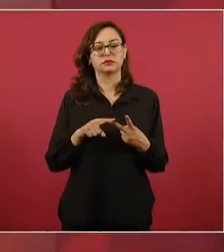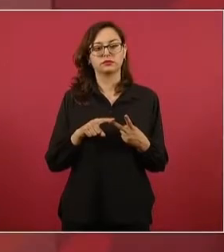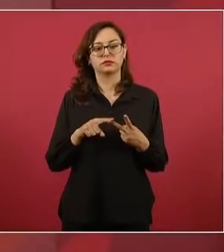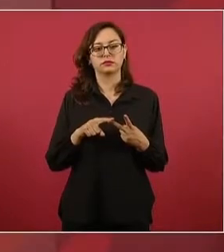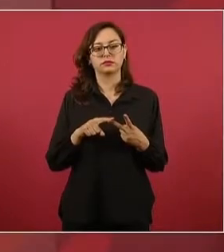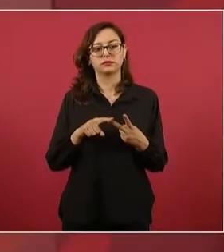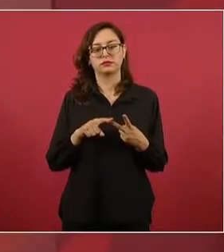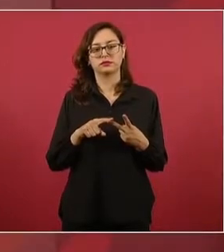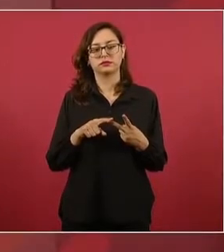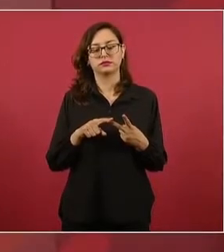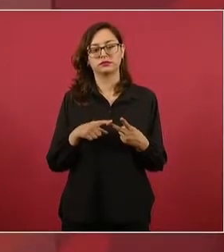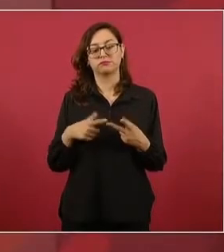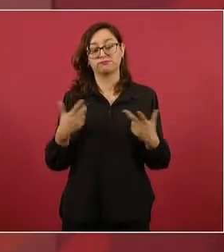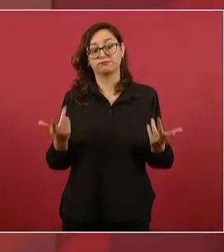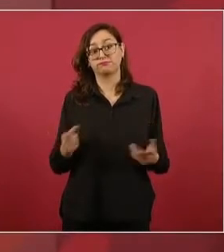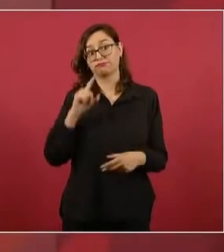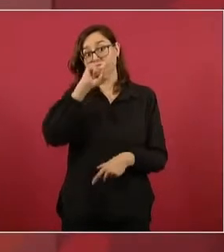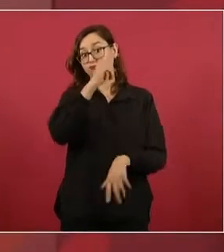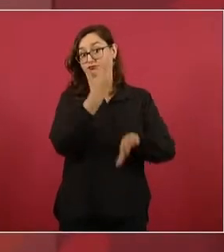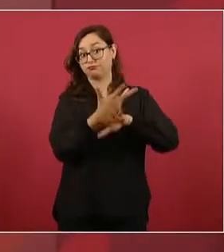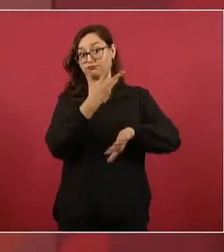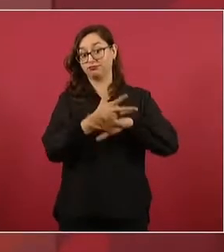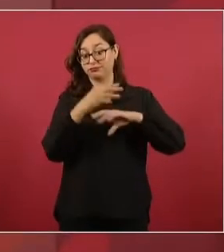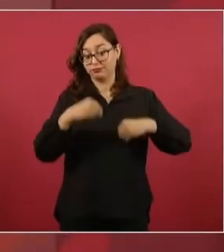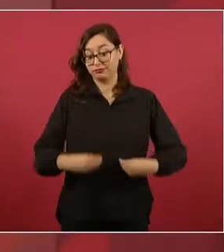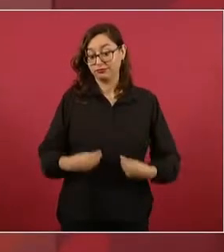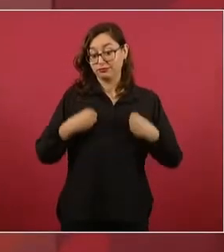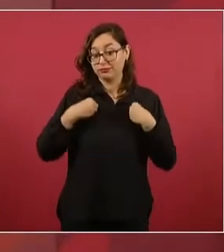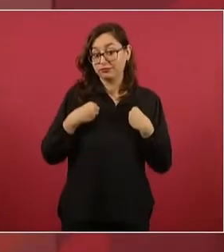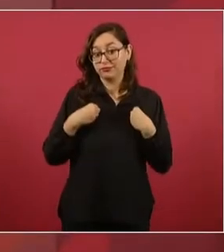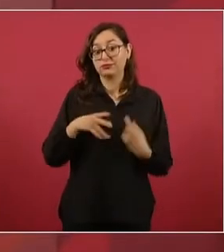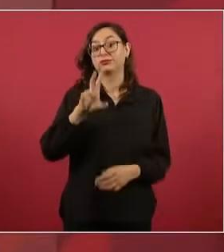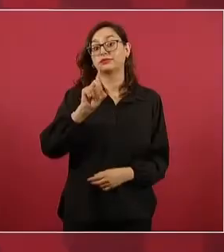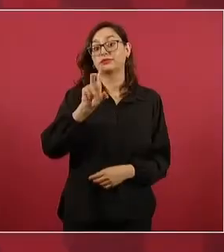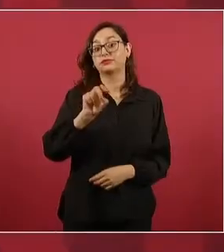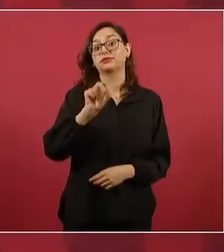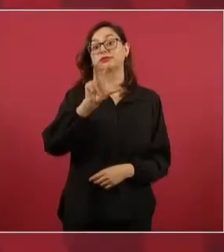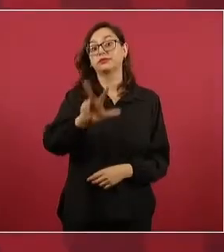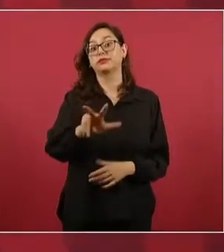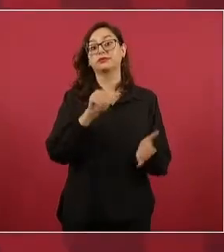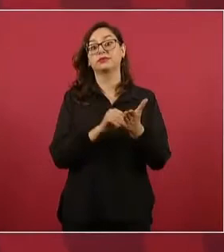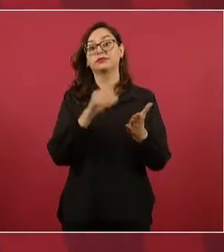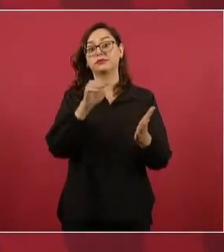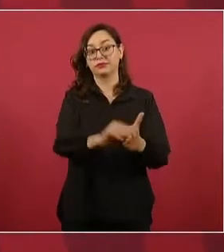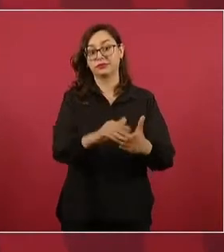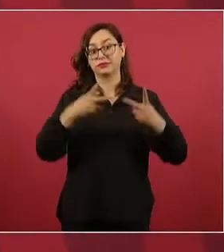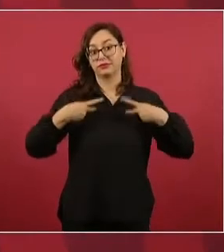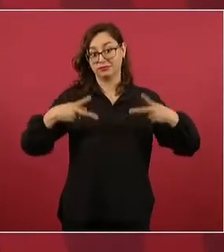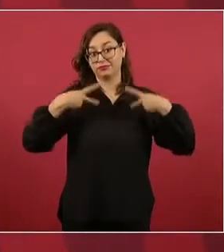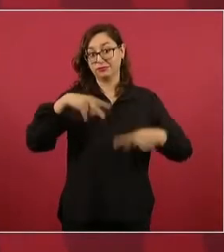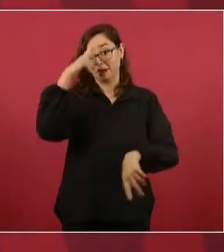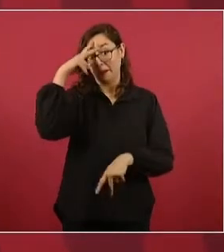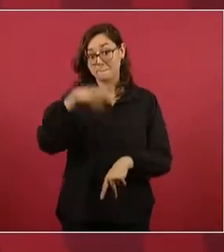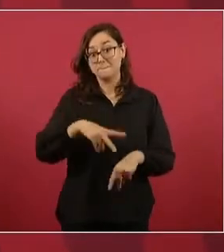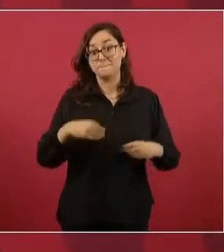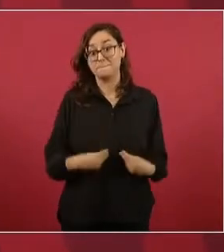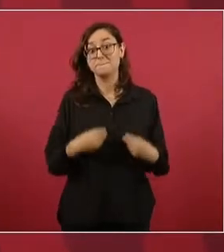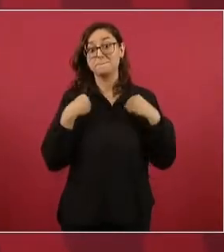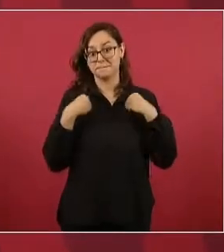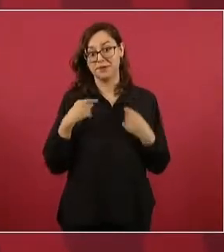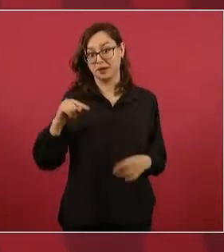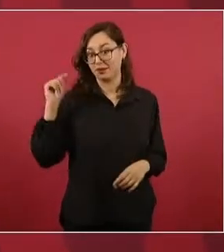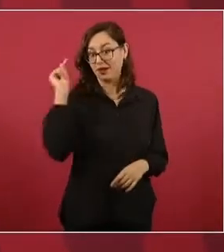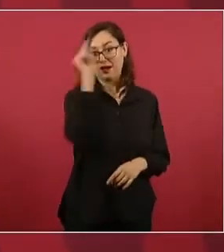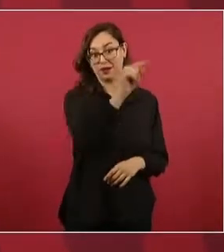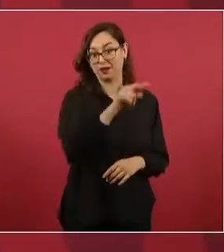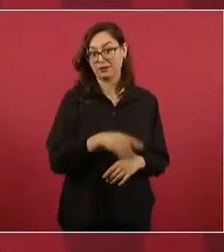son 38 millones de mexicanos en Estados Unidos. Hay muchas